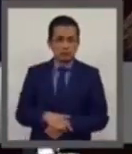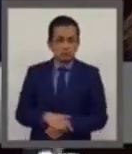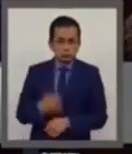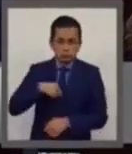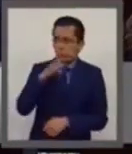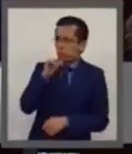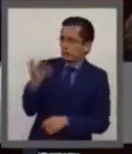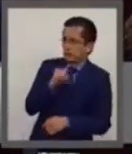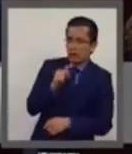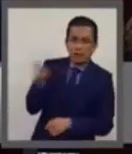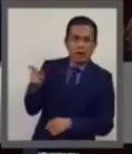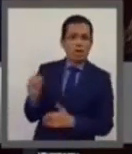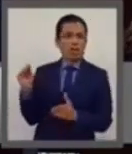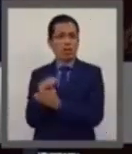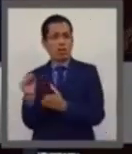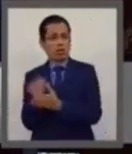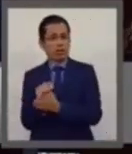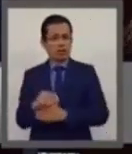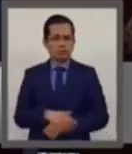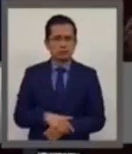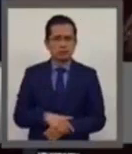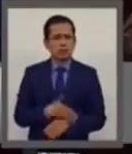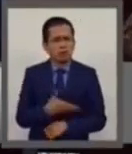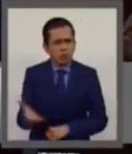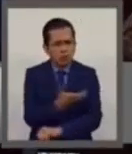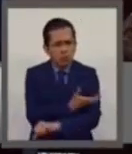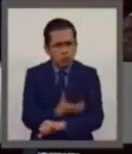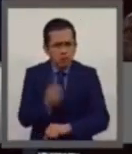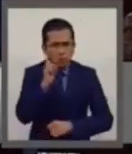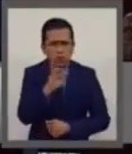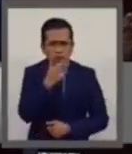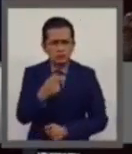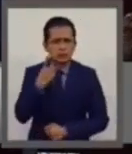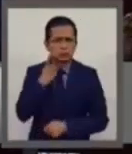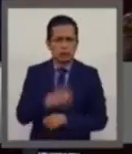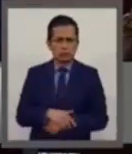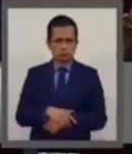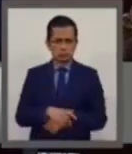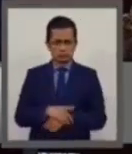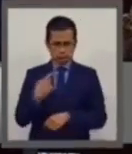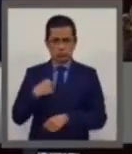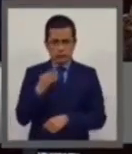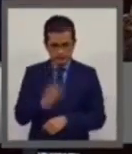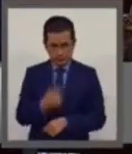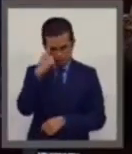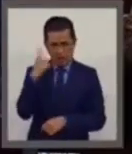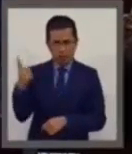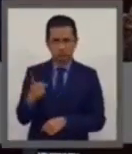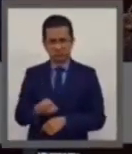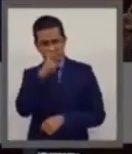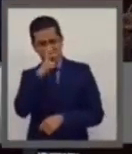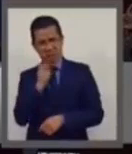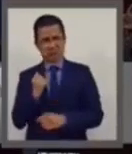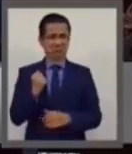razones. Compañeras y compañeros legisladores, no permitamos que este espíritu autoritario